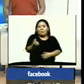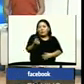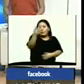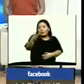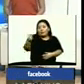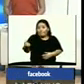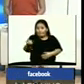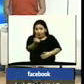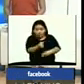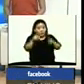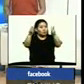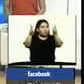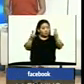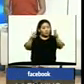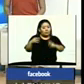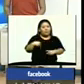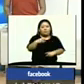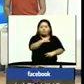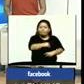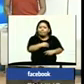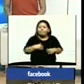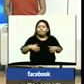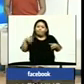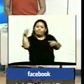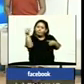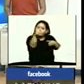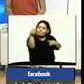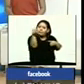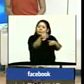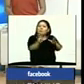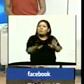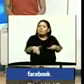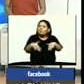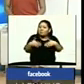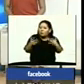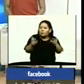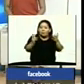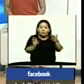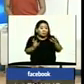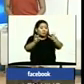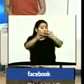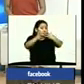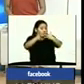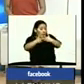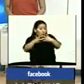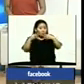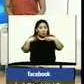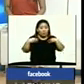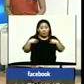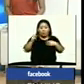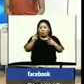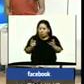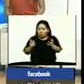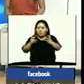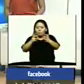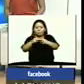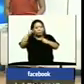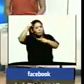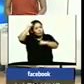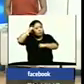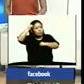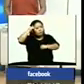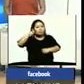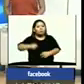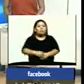profesionales en el ramo van a recibir importantes capacitaciones sobre empatía terapéutica, resiliencia y sensibilización.